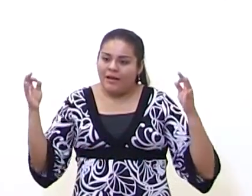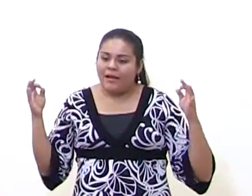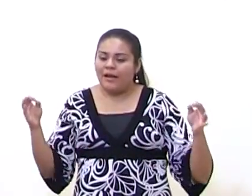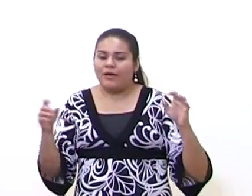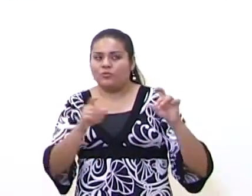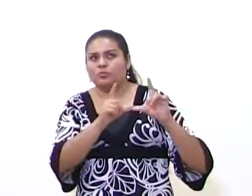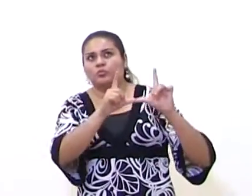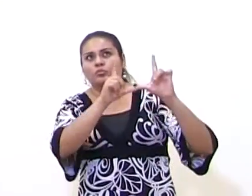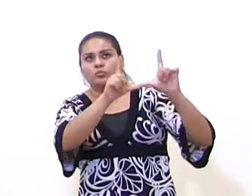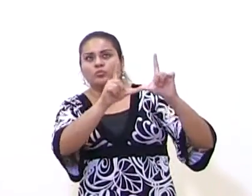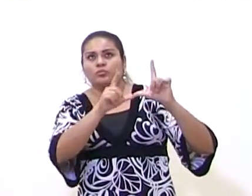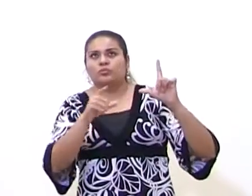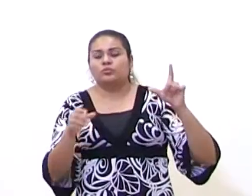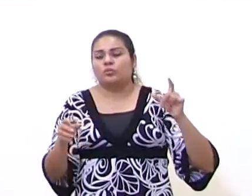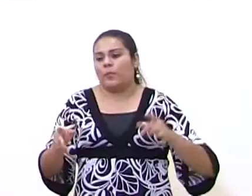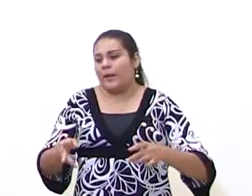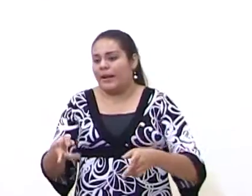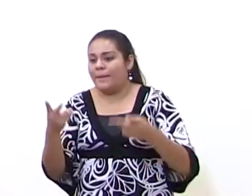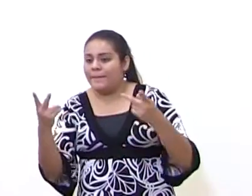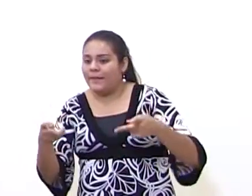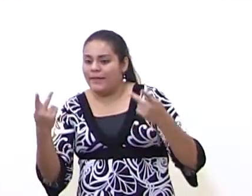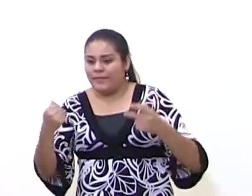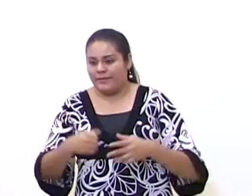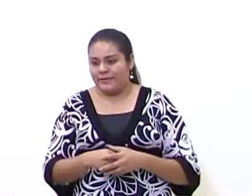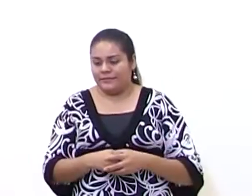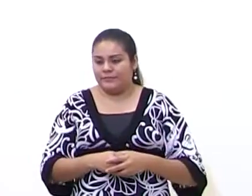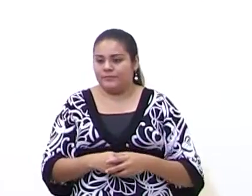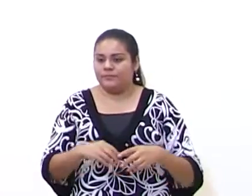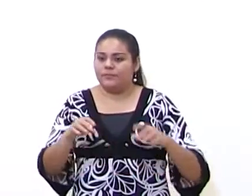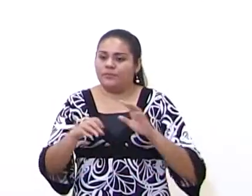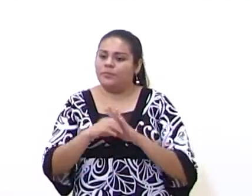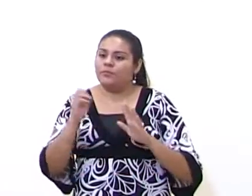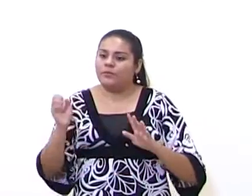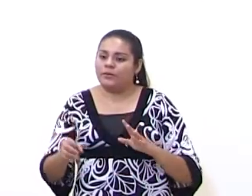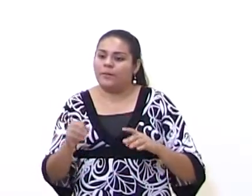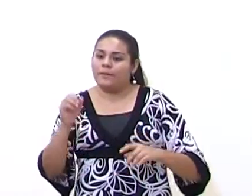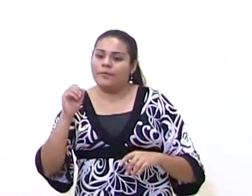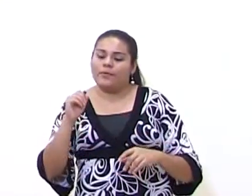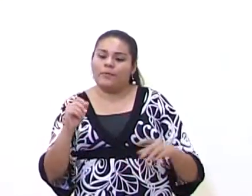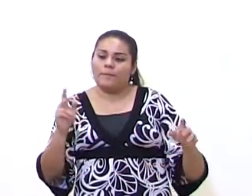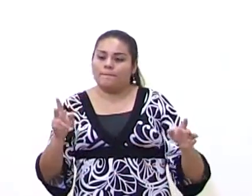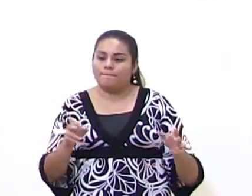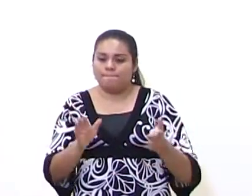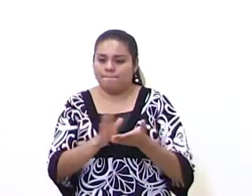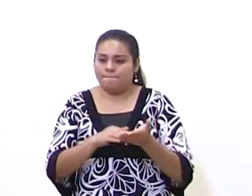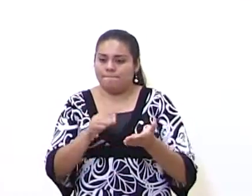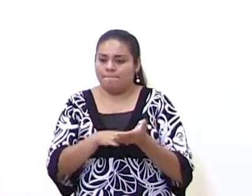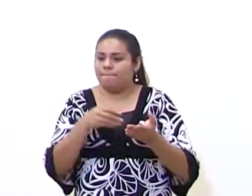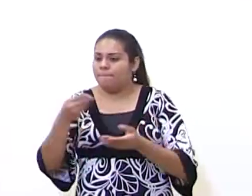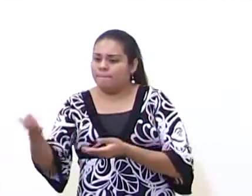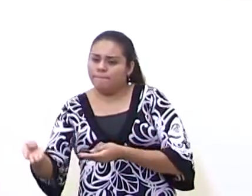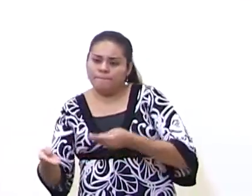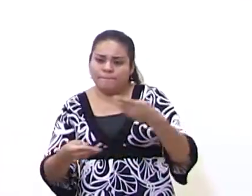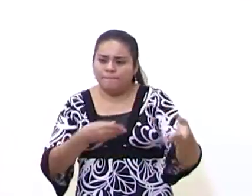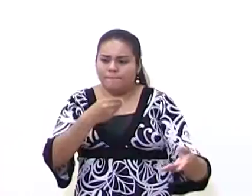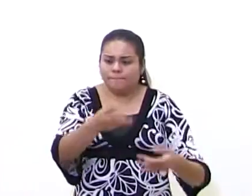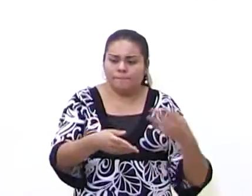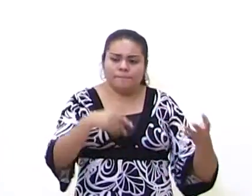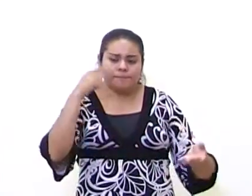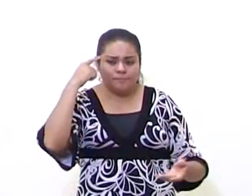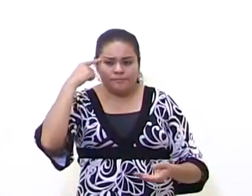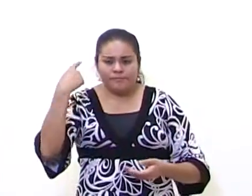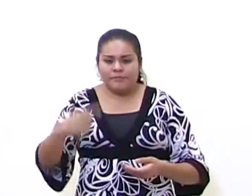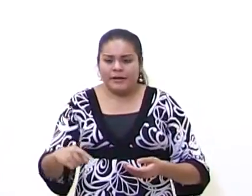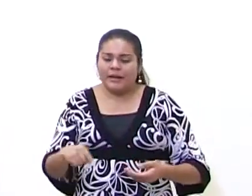mientras que propaganda lo que busca es generar una opinión para obtener